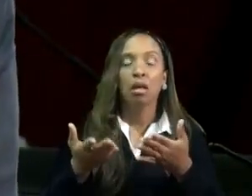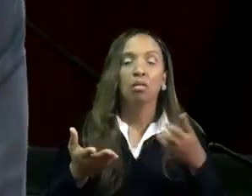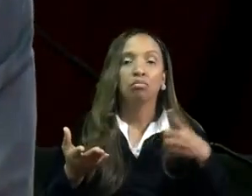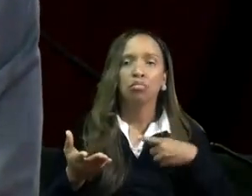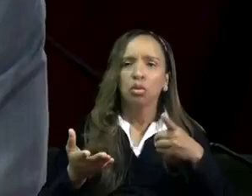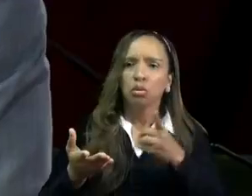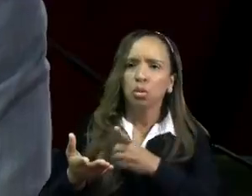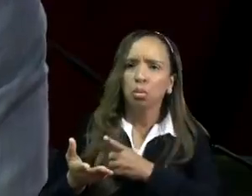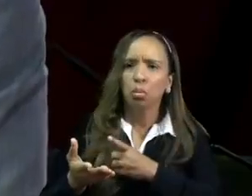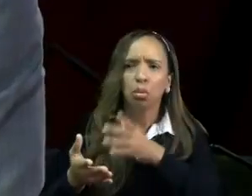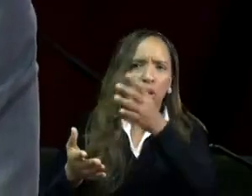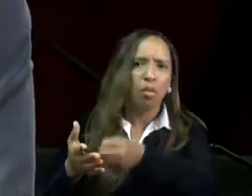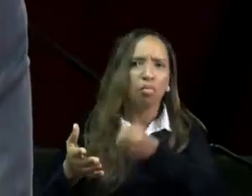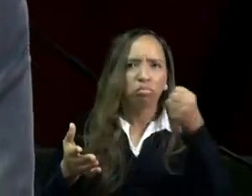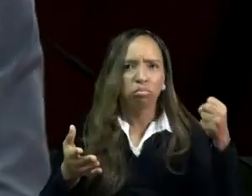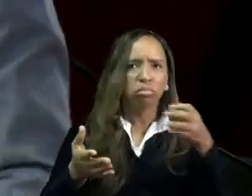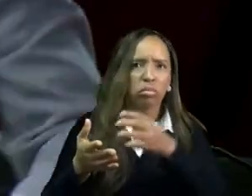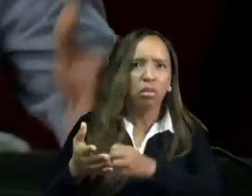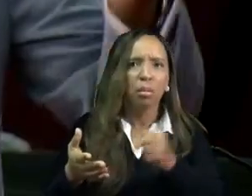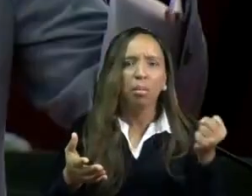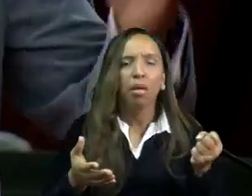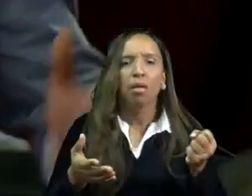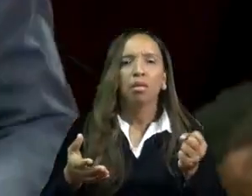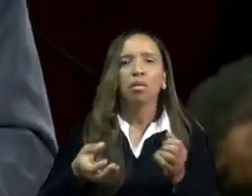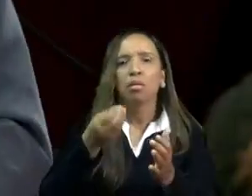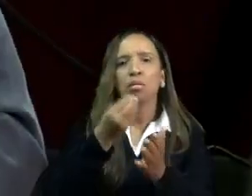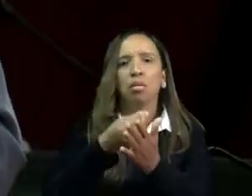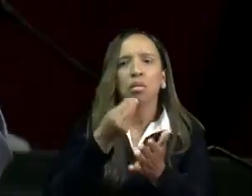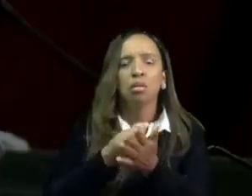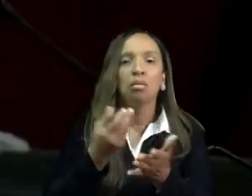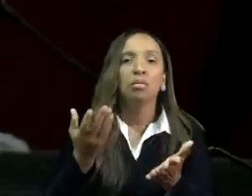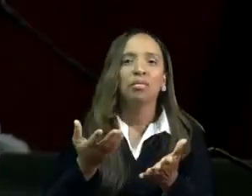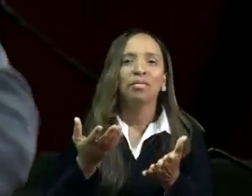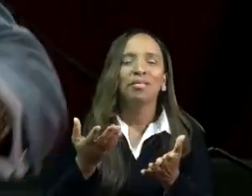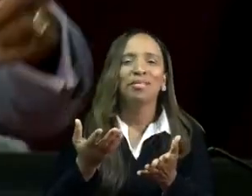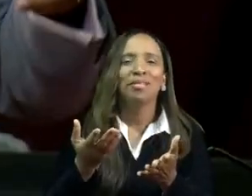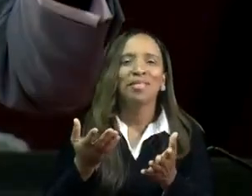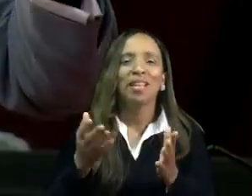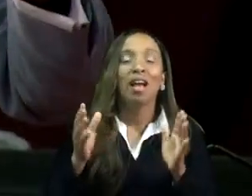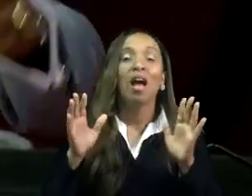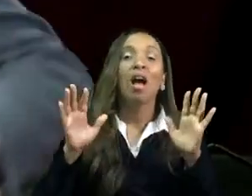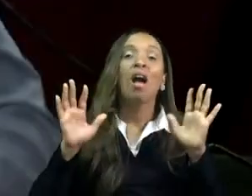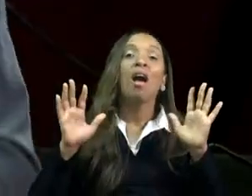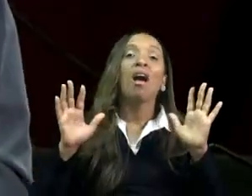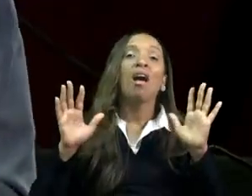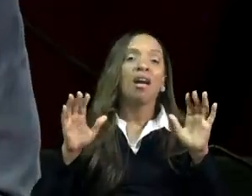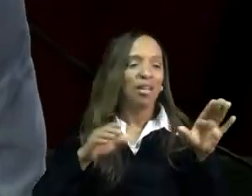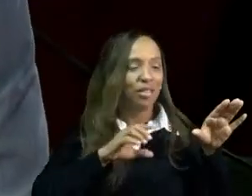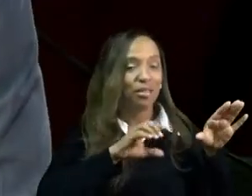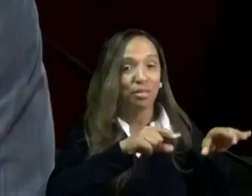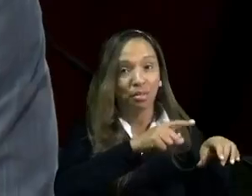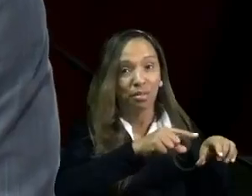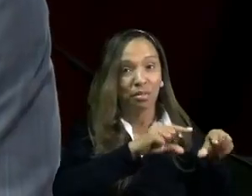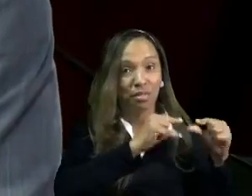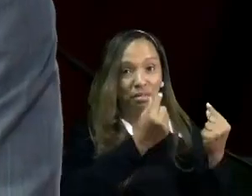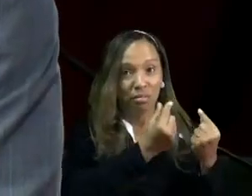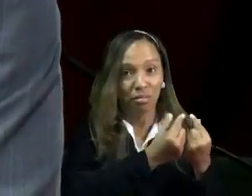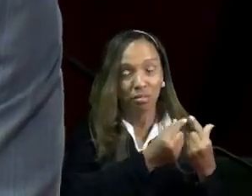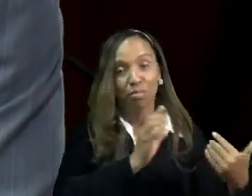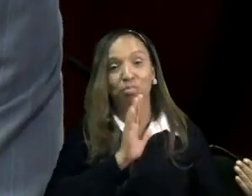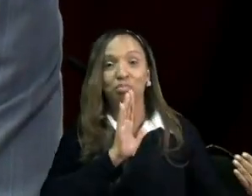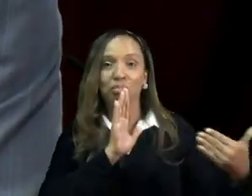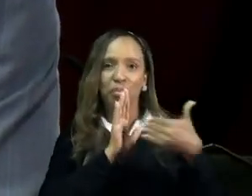igual manera, se opone la oposición a que se haga una reforma fiscal. Y recuerdo que una semana después del anuncio,